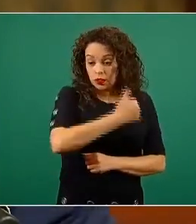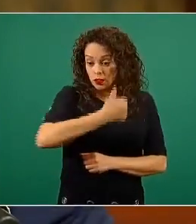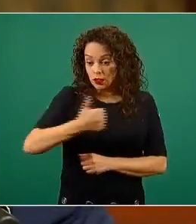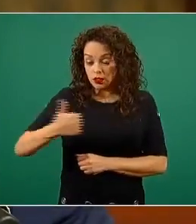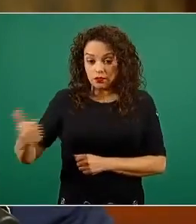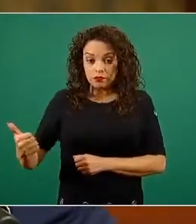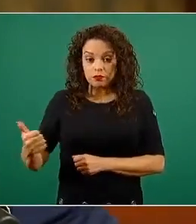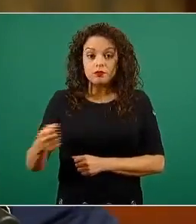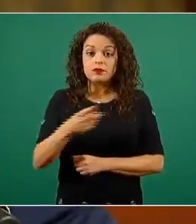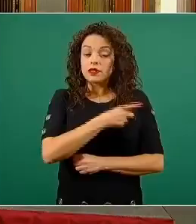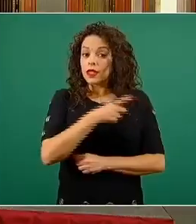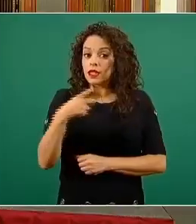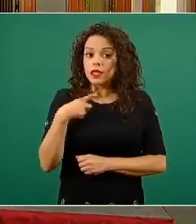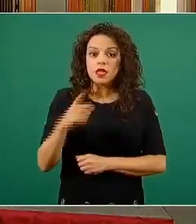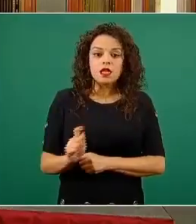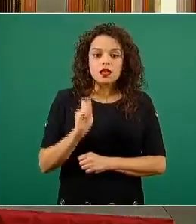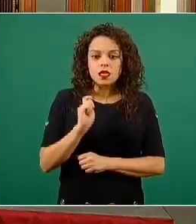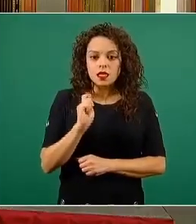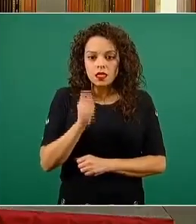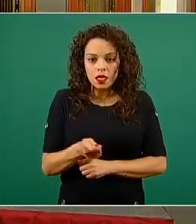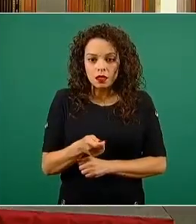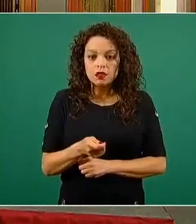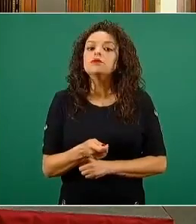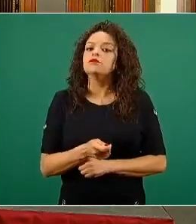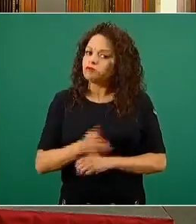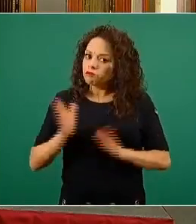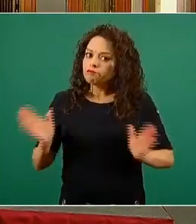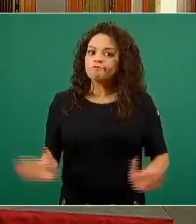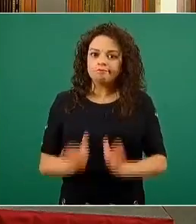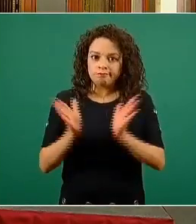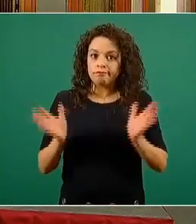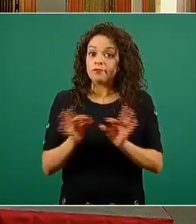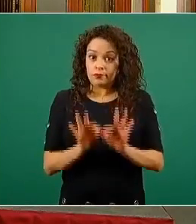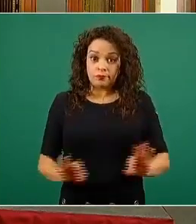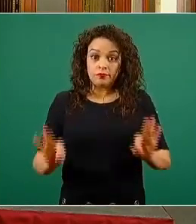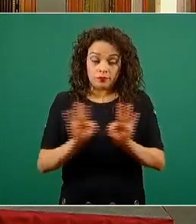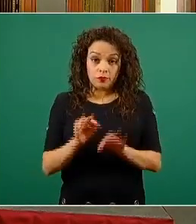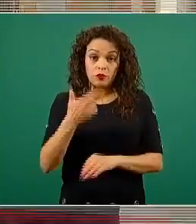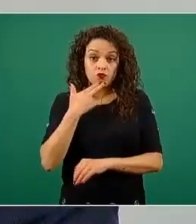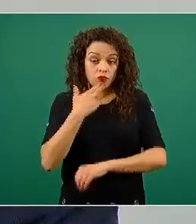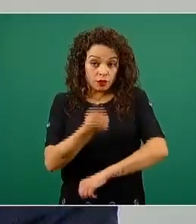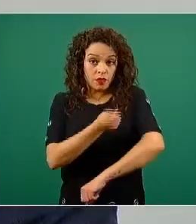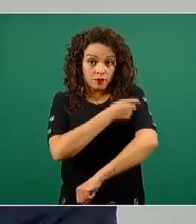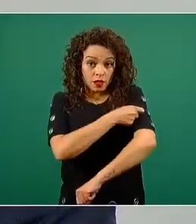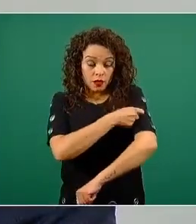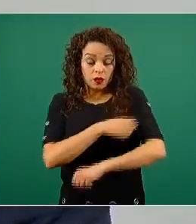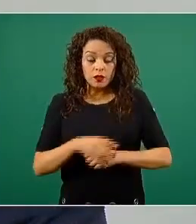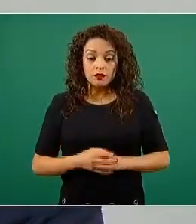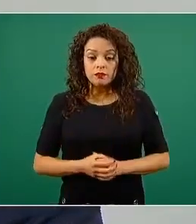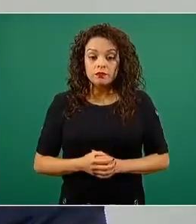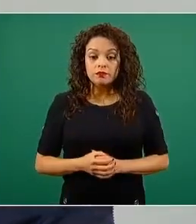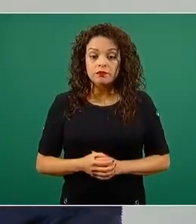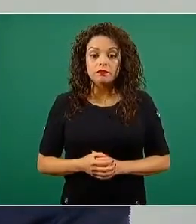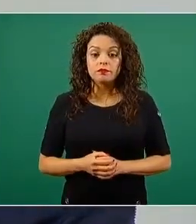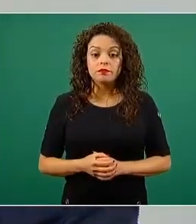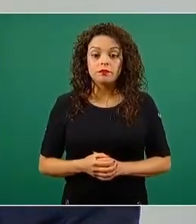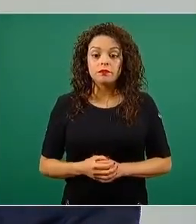ser el promotor, primero que nada, de la vacunación, tiene que ser también un